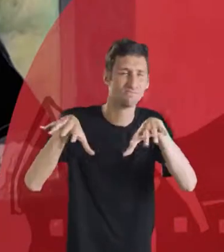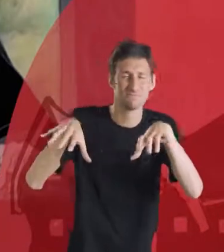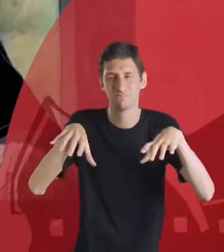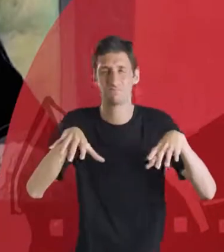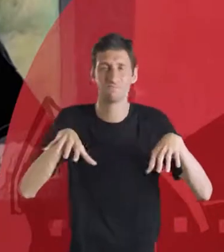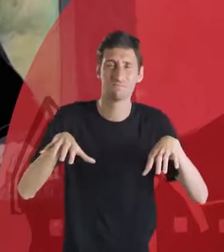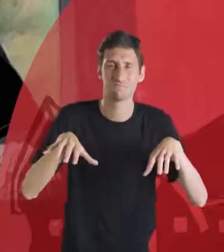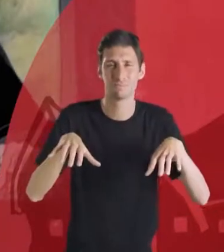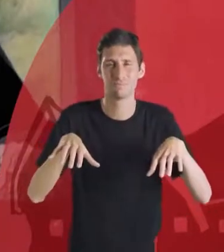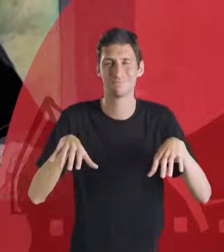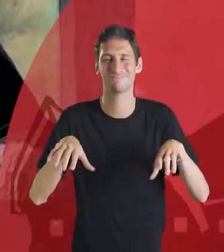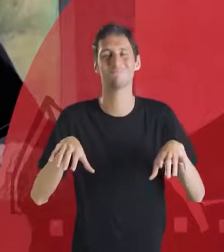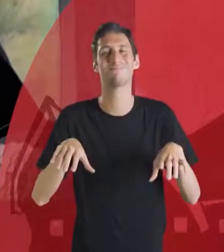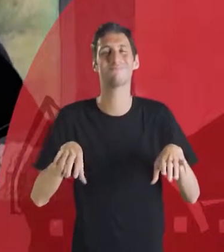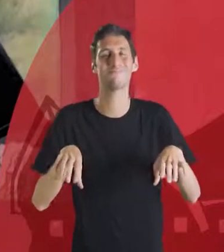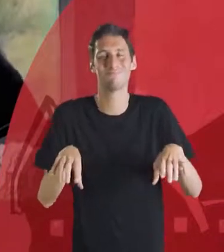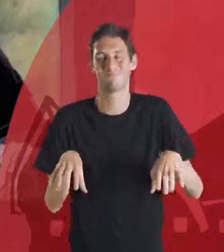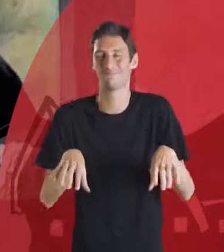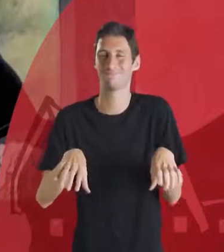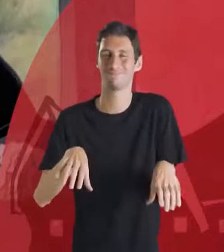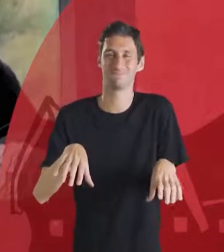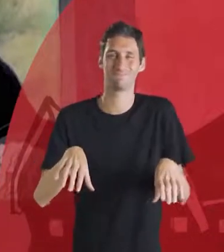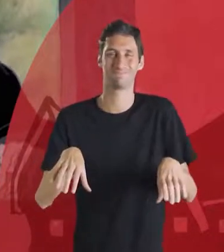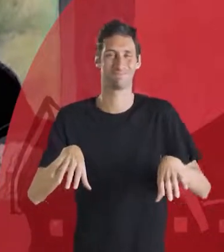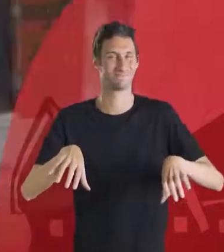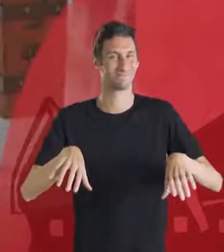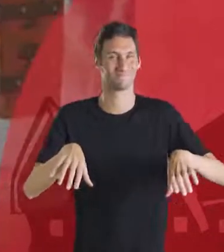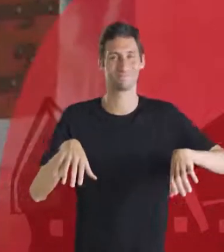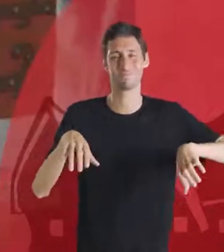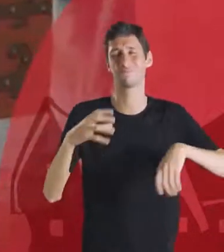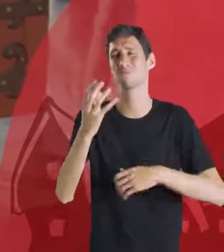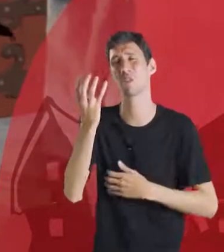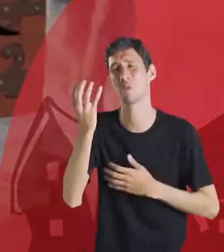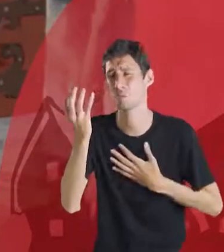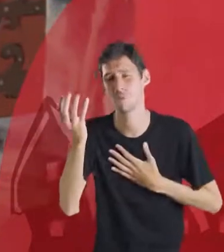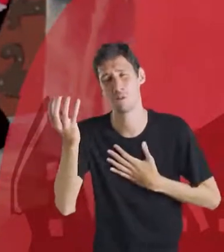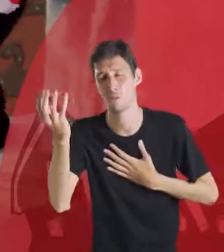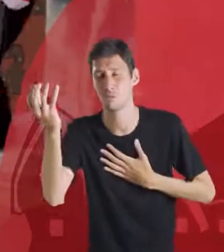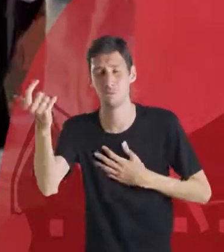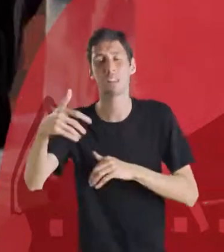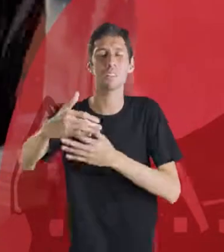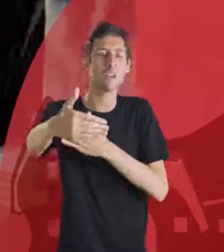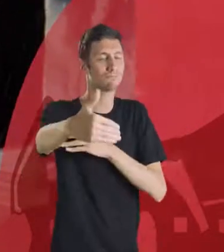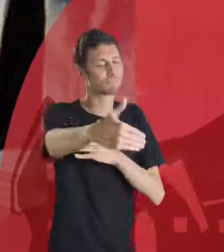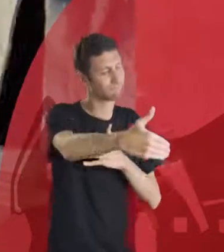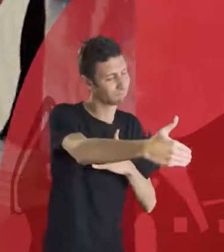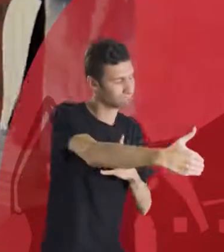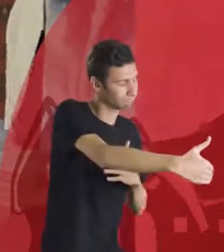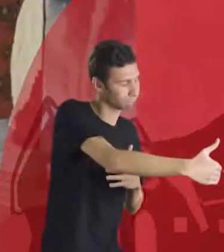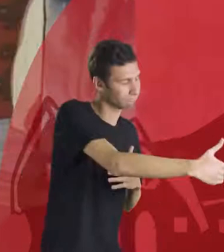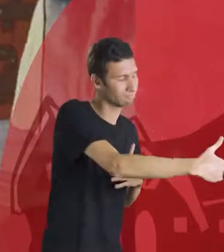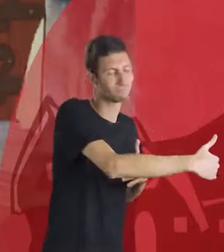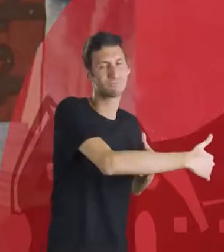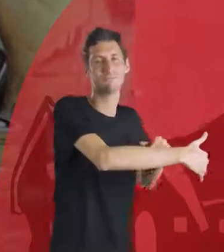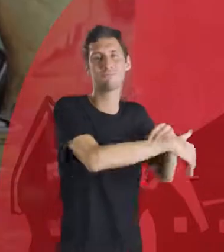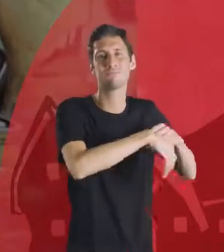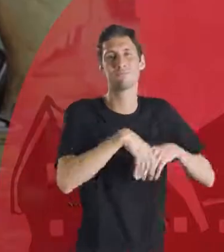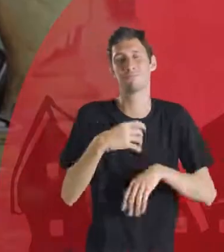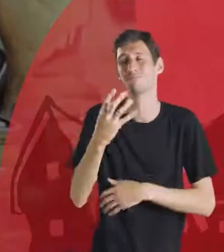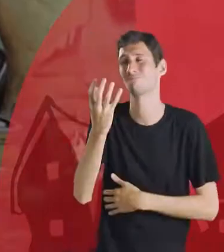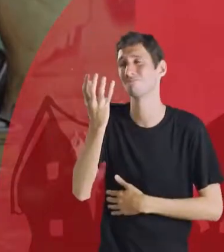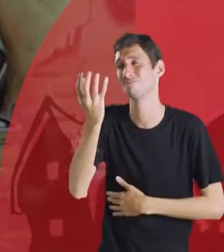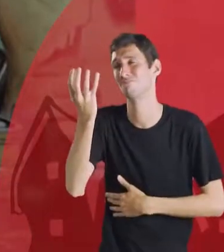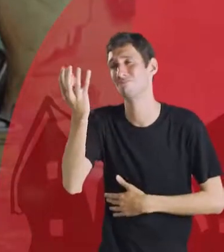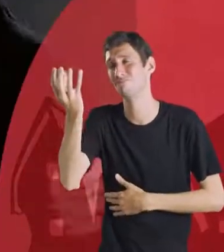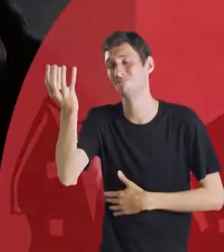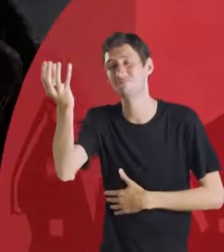allí, haciéndose pasar por una humilde mendiga. Como Blancanieves es muy bondadosa, la ayuda y en